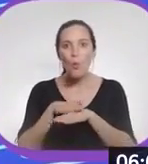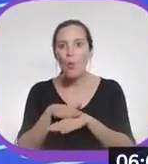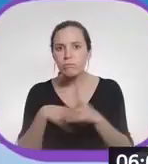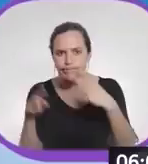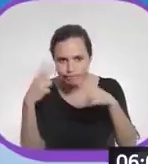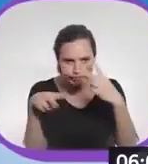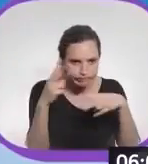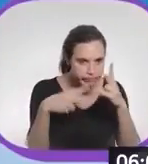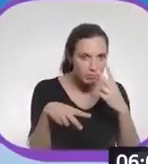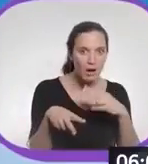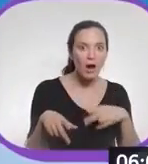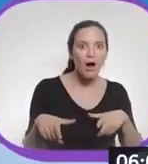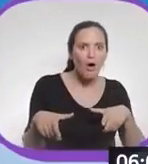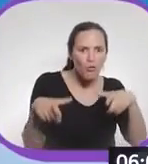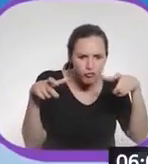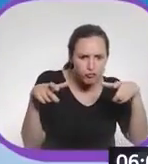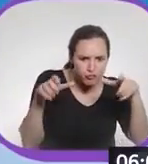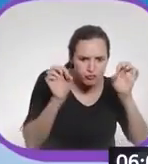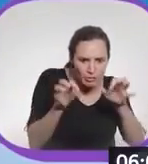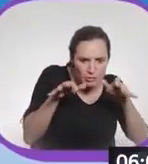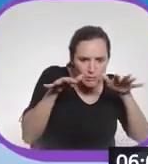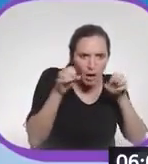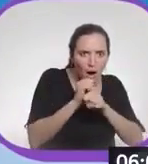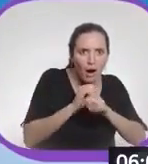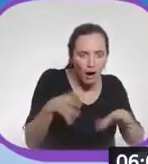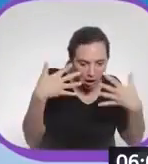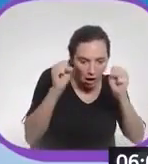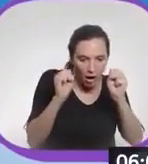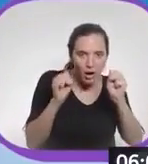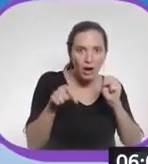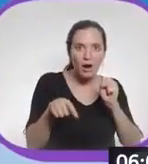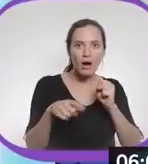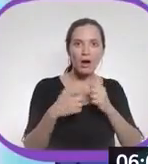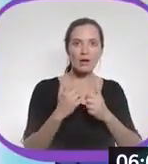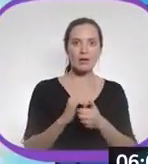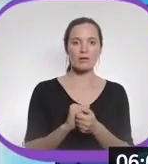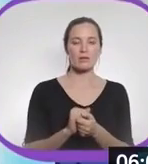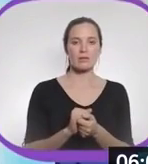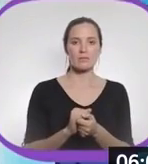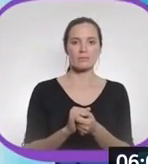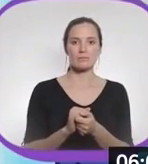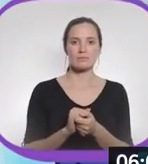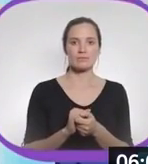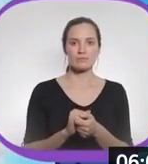culpable. Timmy, encontré la fuente de la magia malévola. ¡Es...!